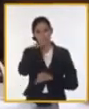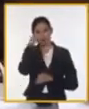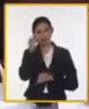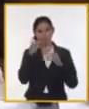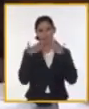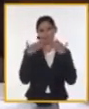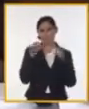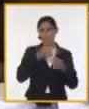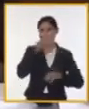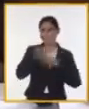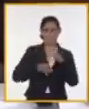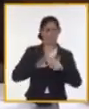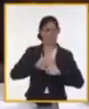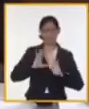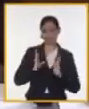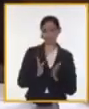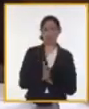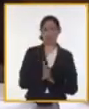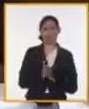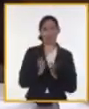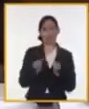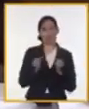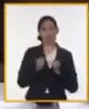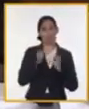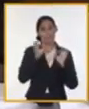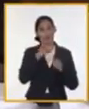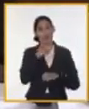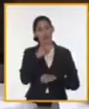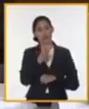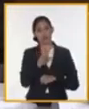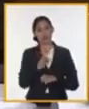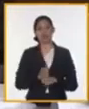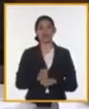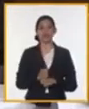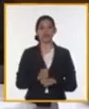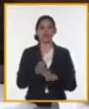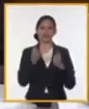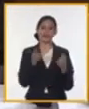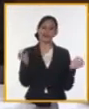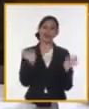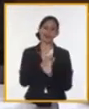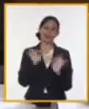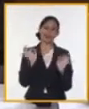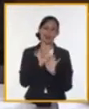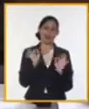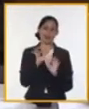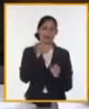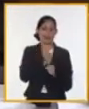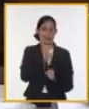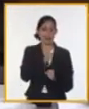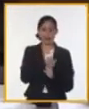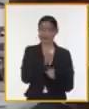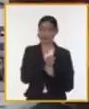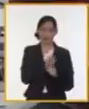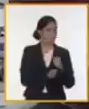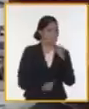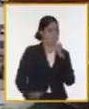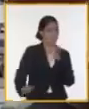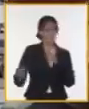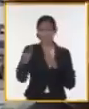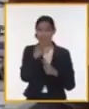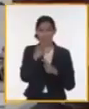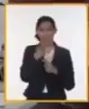ha hecho, pero realmente, como él mismo comentaba, estamos muy lejos del verdadero papel que deben de jugar los comités de